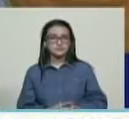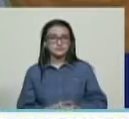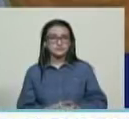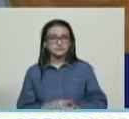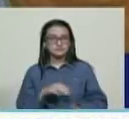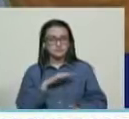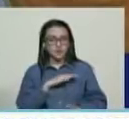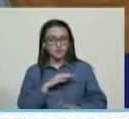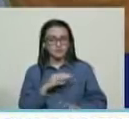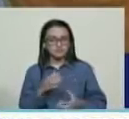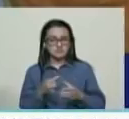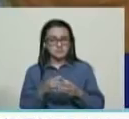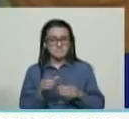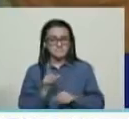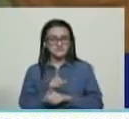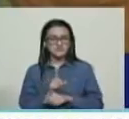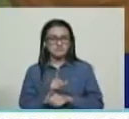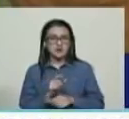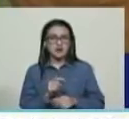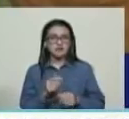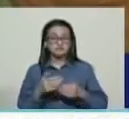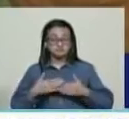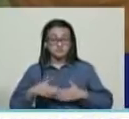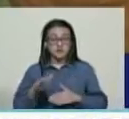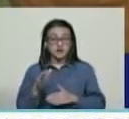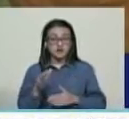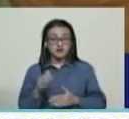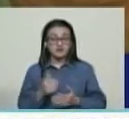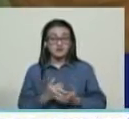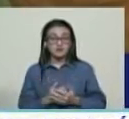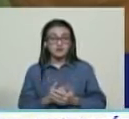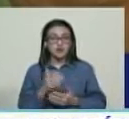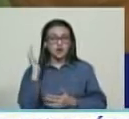comando principal, rumbo al Congreso de Angostura.